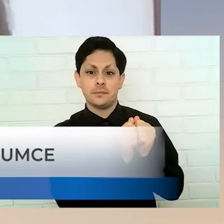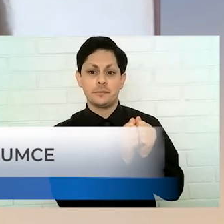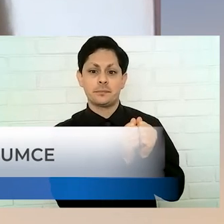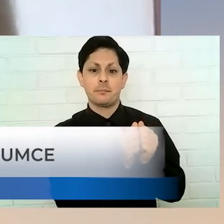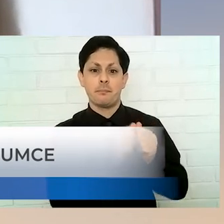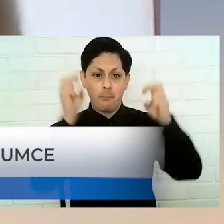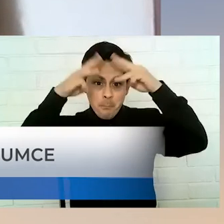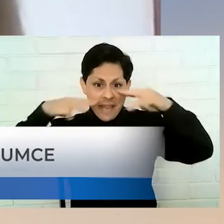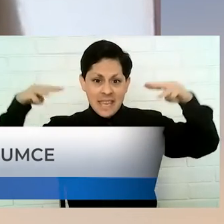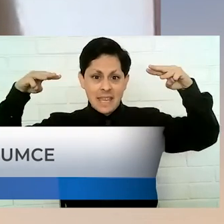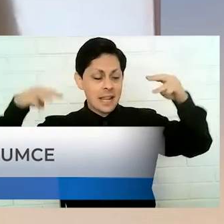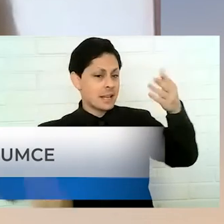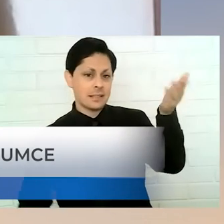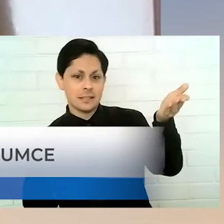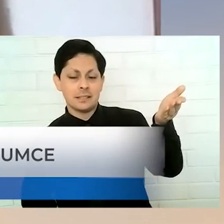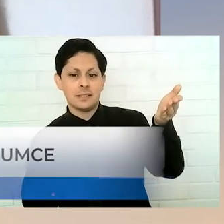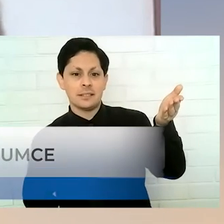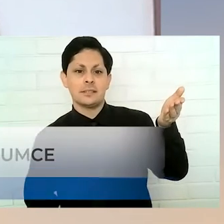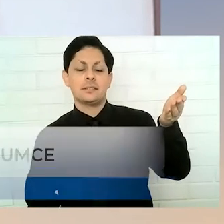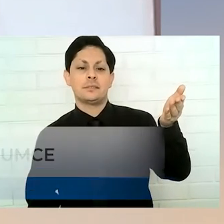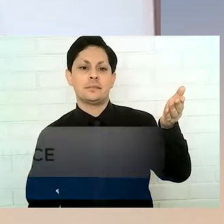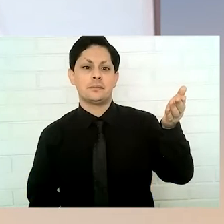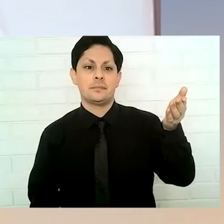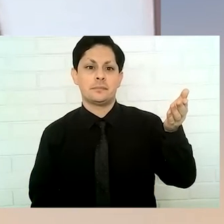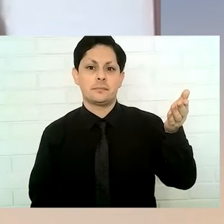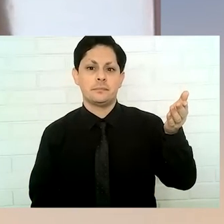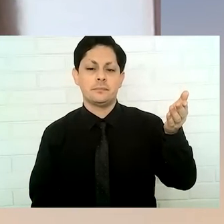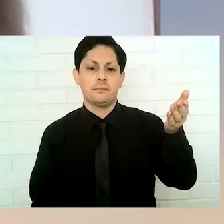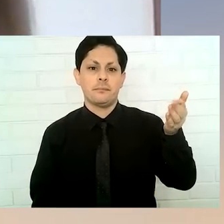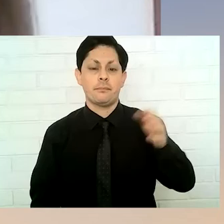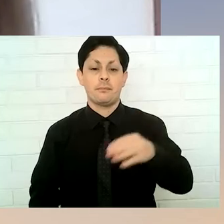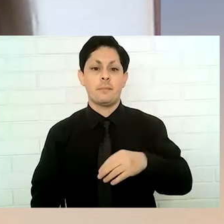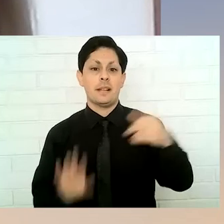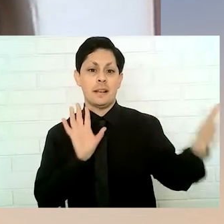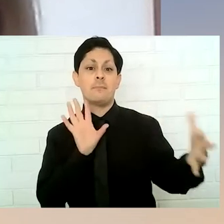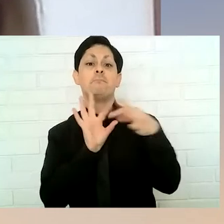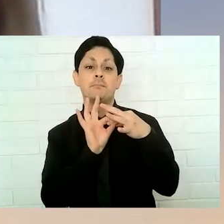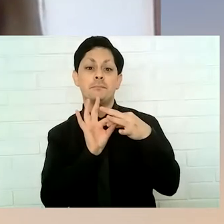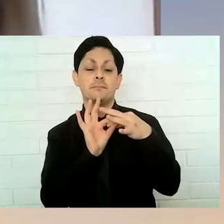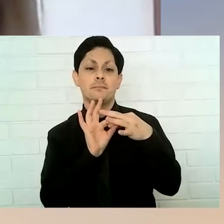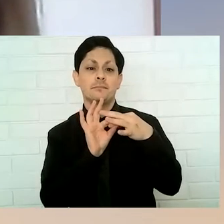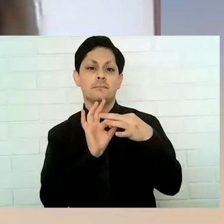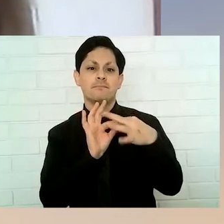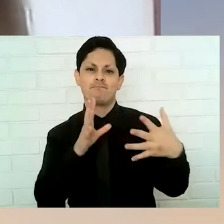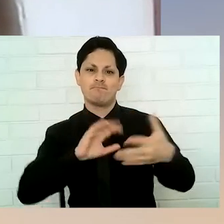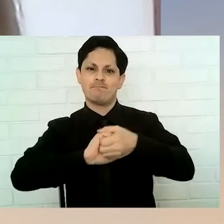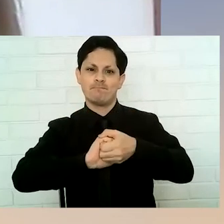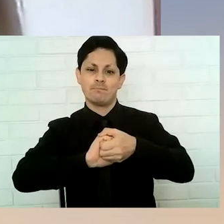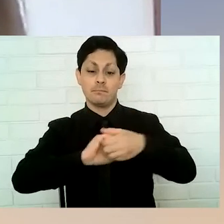mexicana. Creo que este lazo que se forma cuando se constituyen